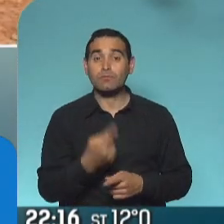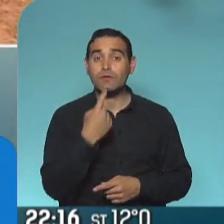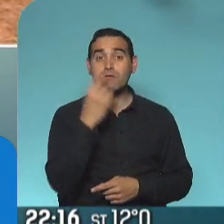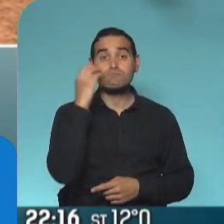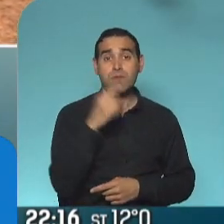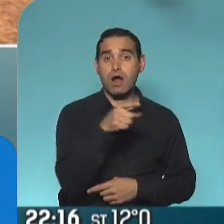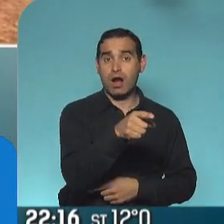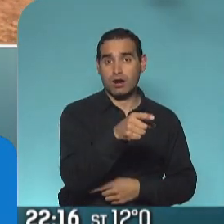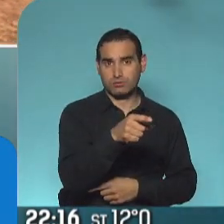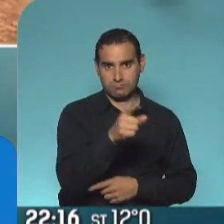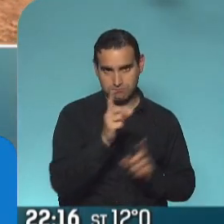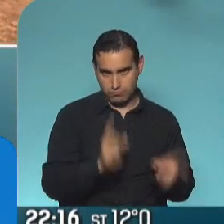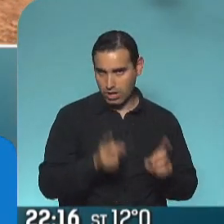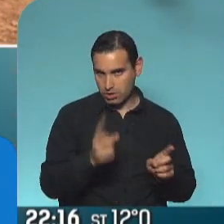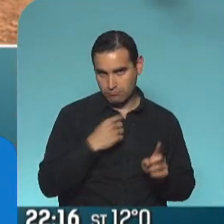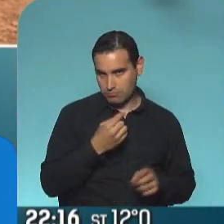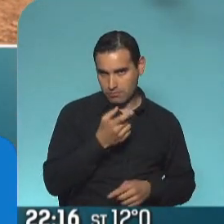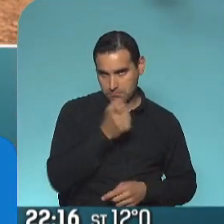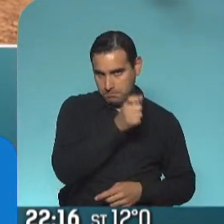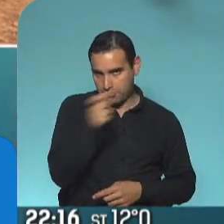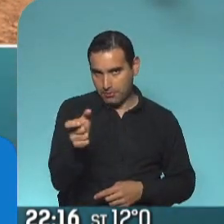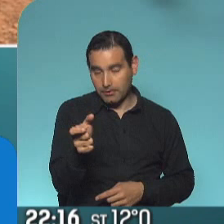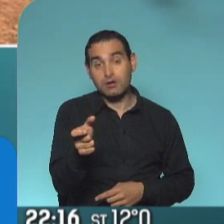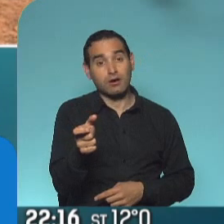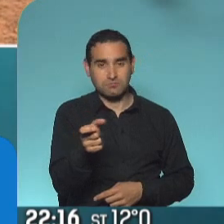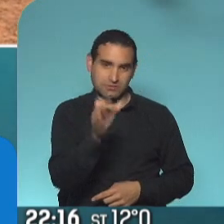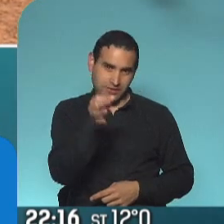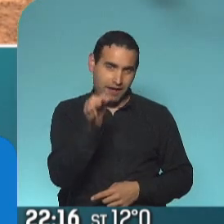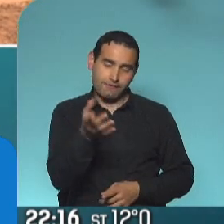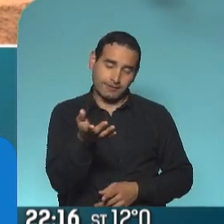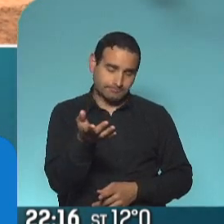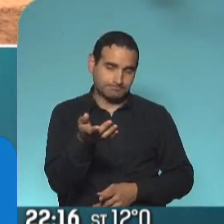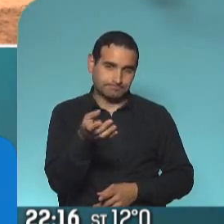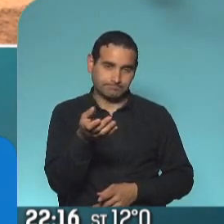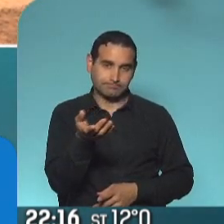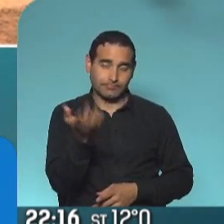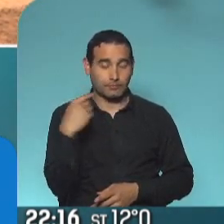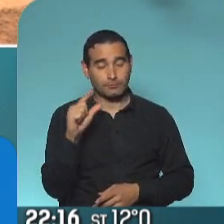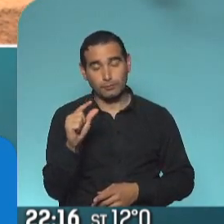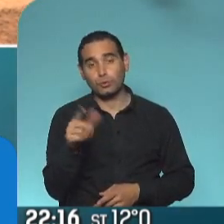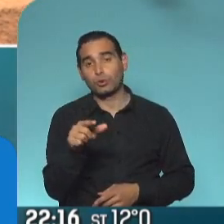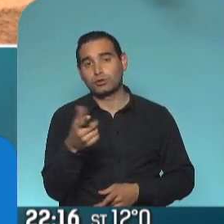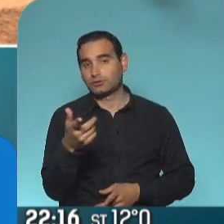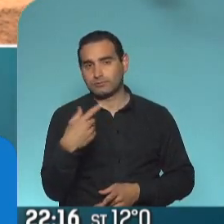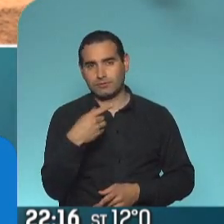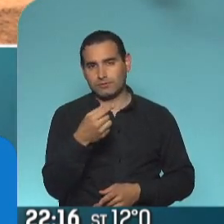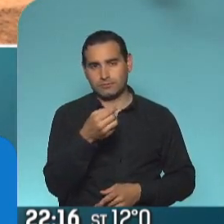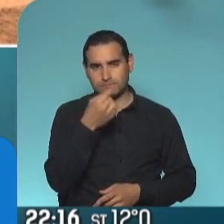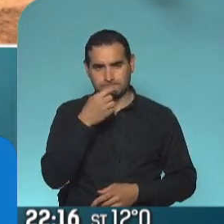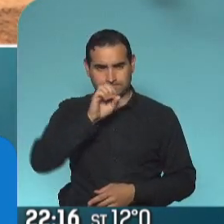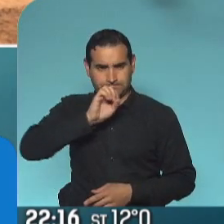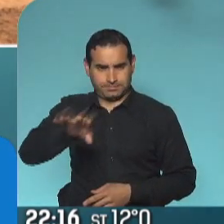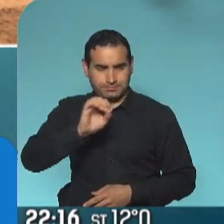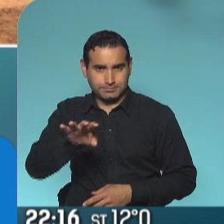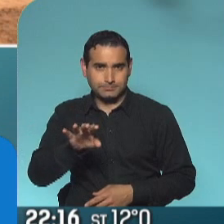Macron también escaló. Conocemos el episodio tan poco feliz del insulto